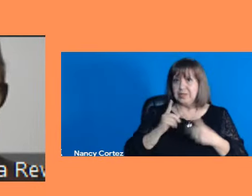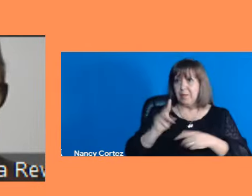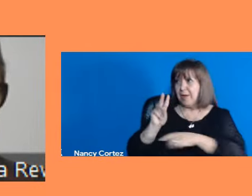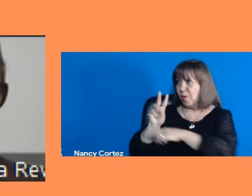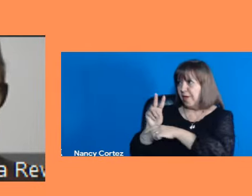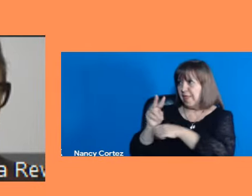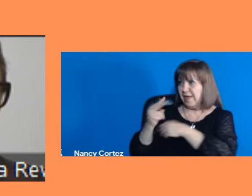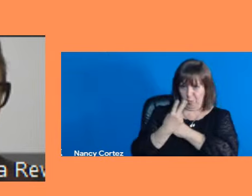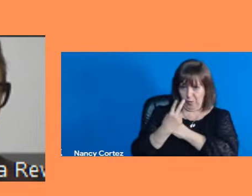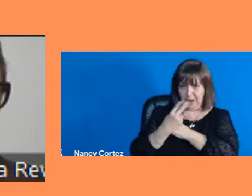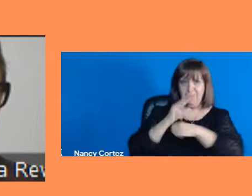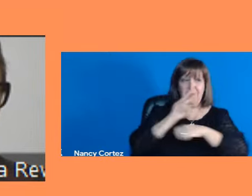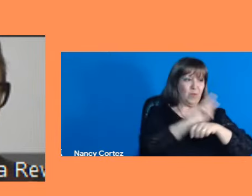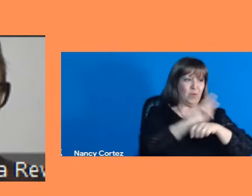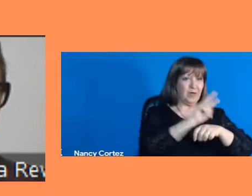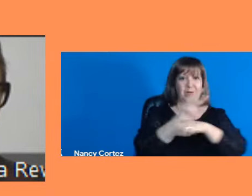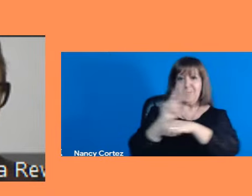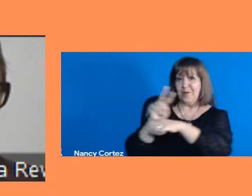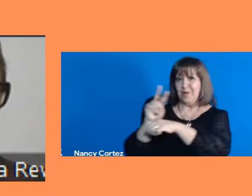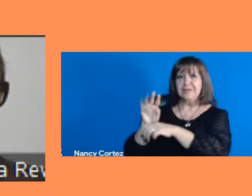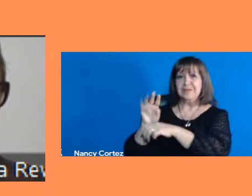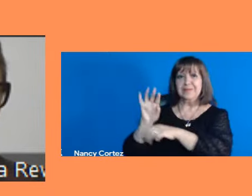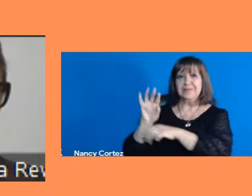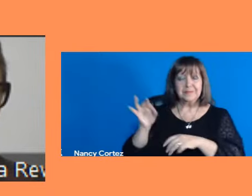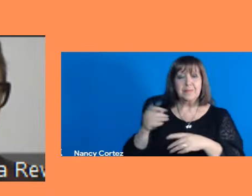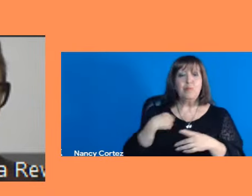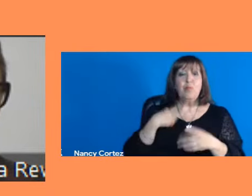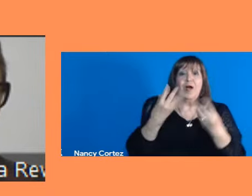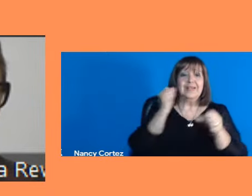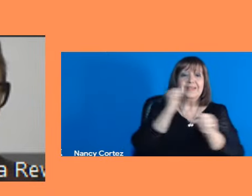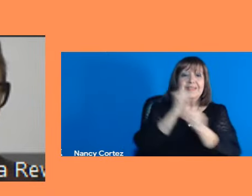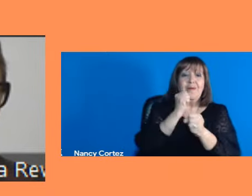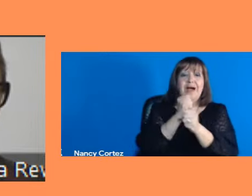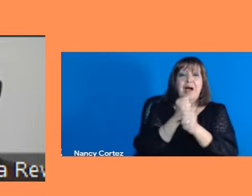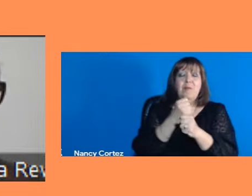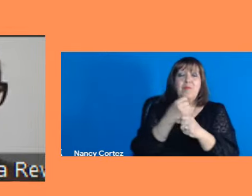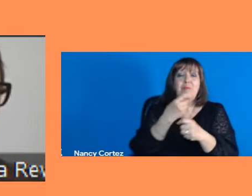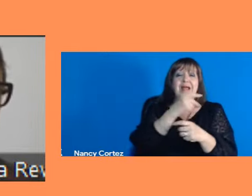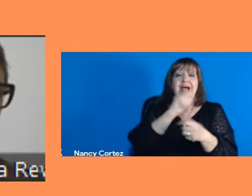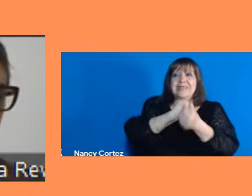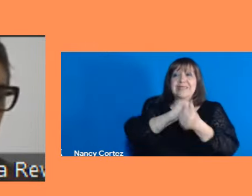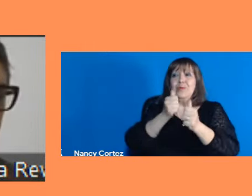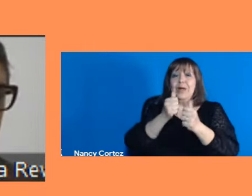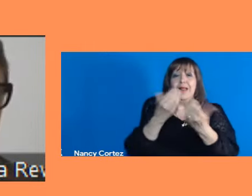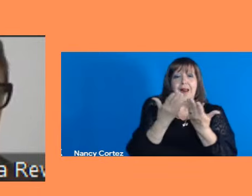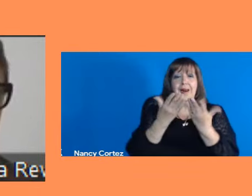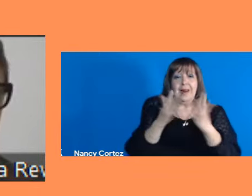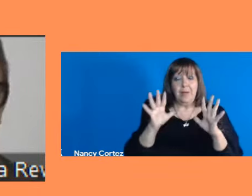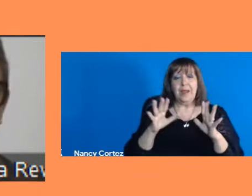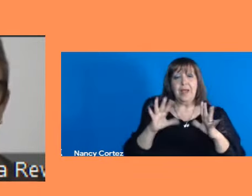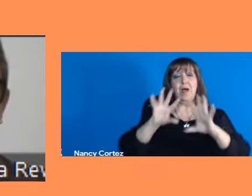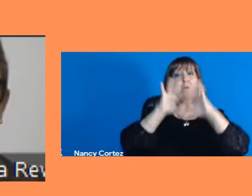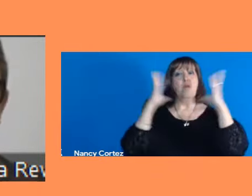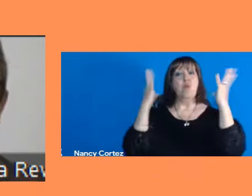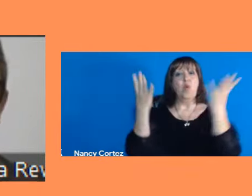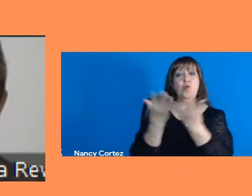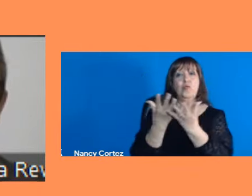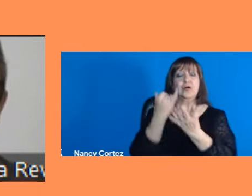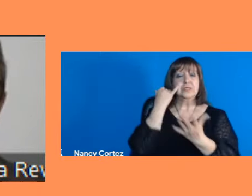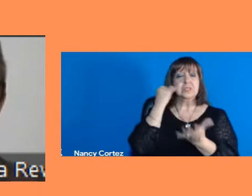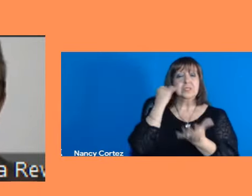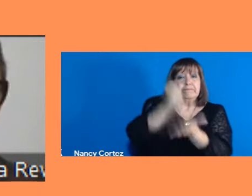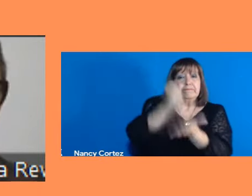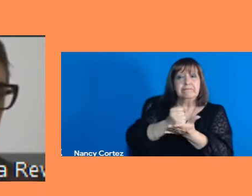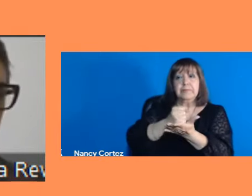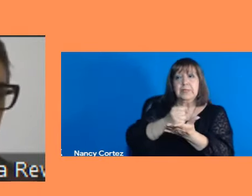Porque trabajamos por una sexualidad más libre, por un mundo sin etiquetas, por el respeto y la pluralidad y por